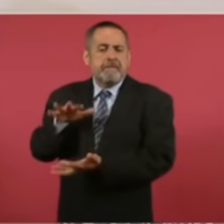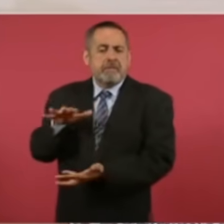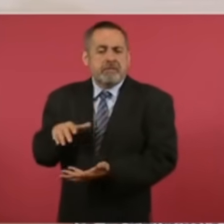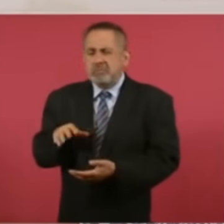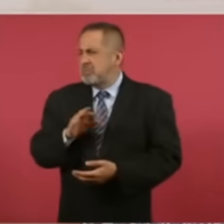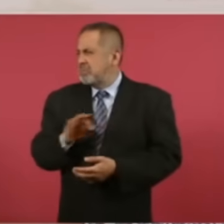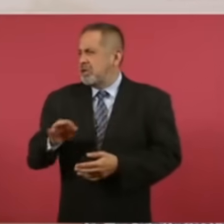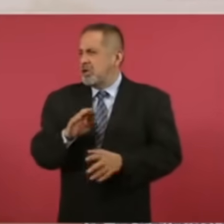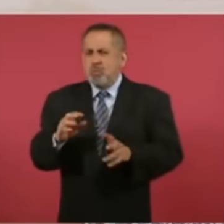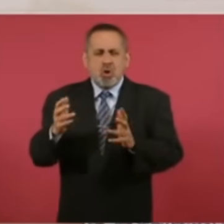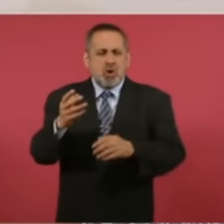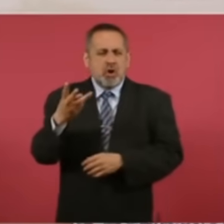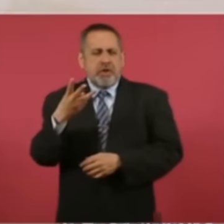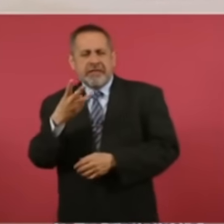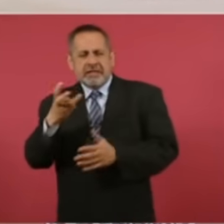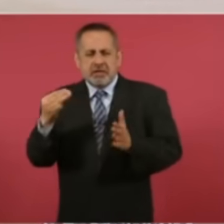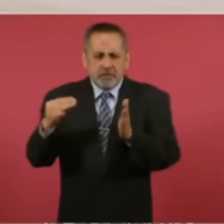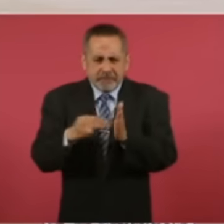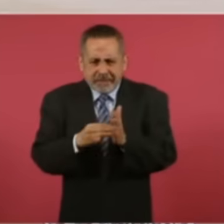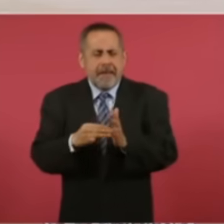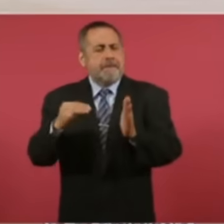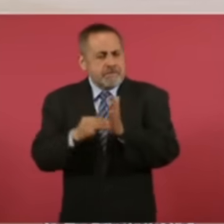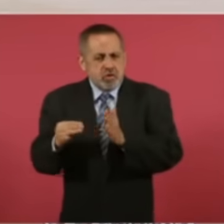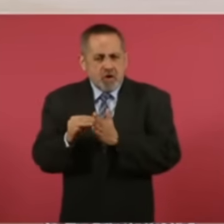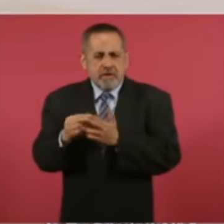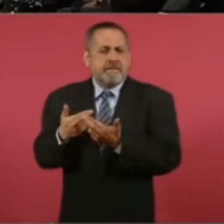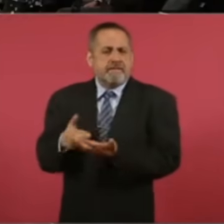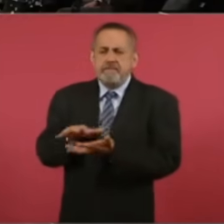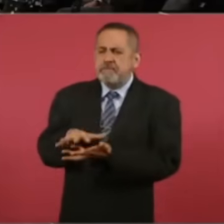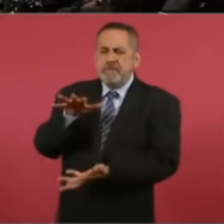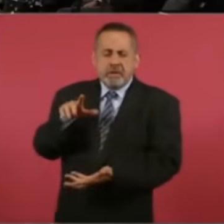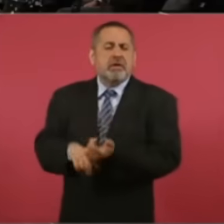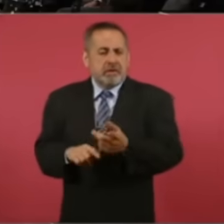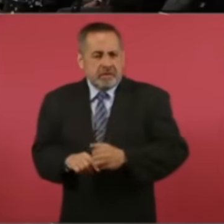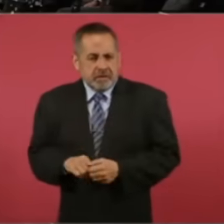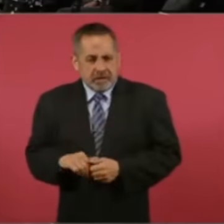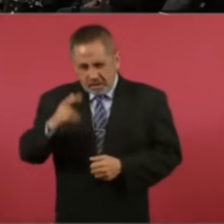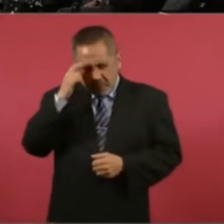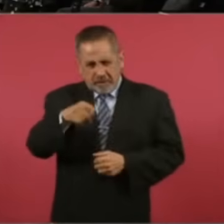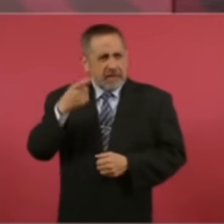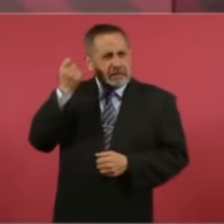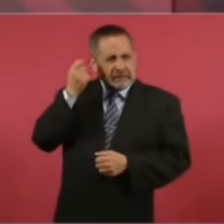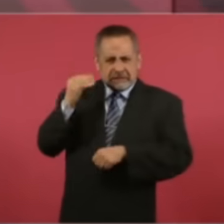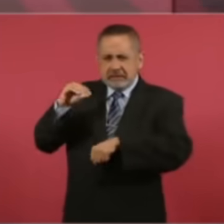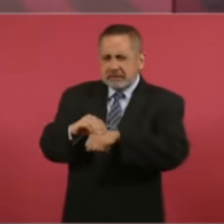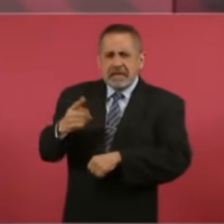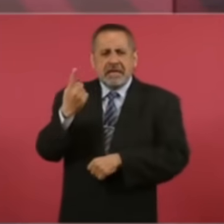Ya llevamos más de 300,000 millones ahorrados. ¿Cuánto les dije que aumentó la pensión?